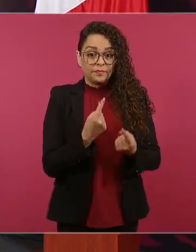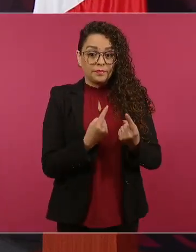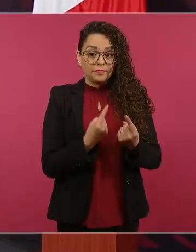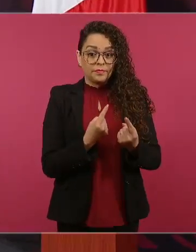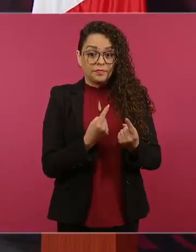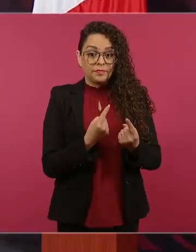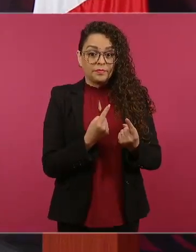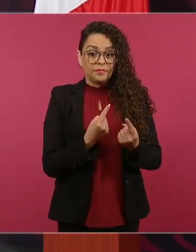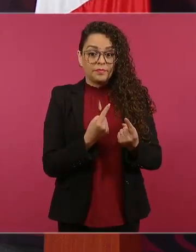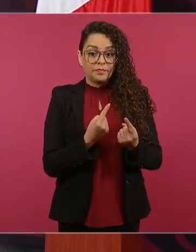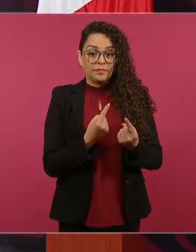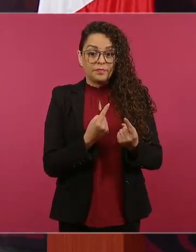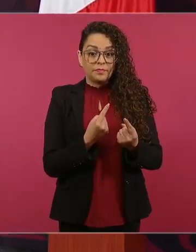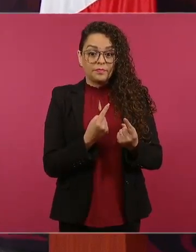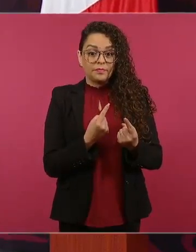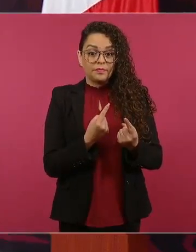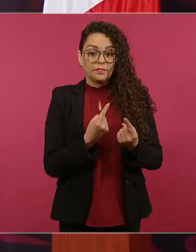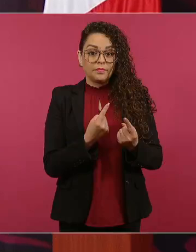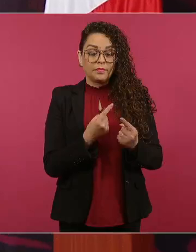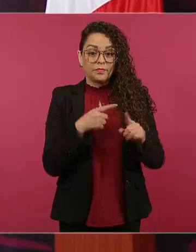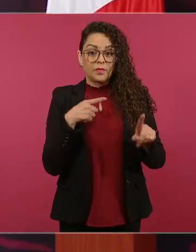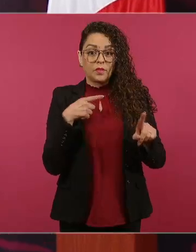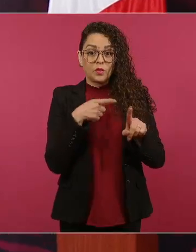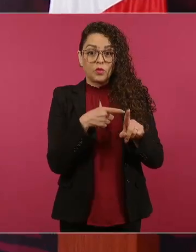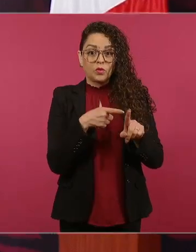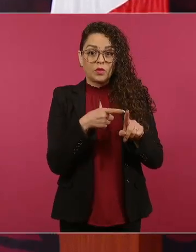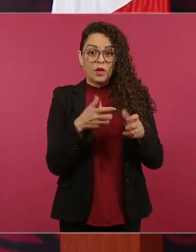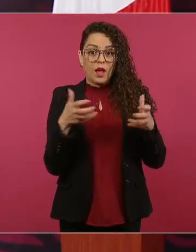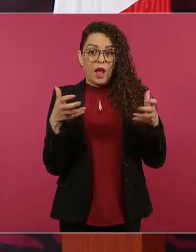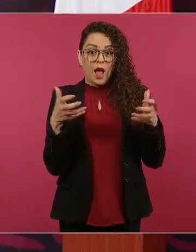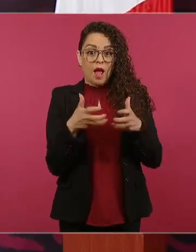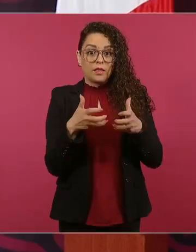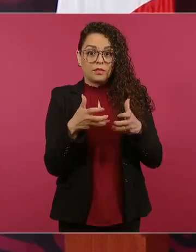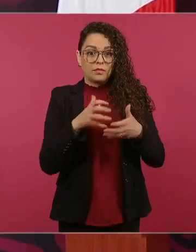formaron parte de la desaparición de los jóvenes